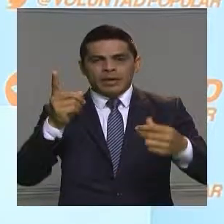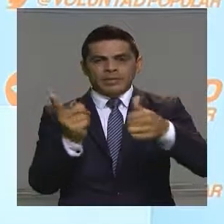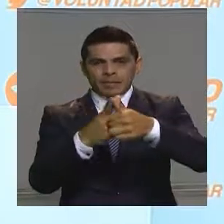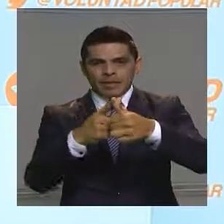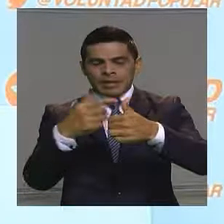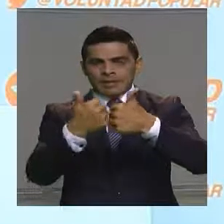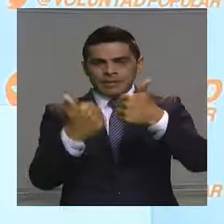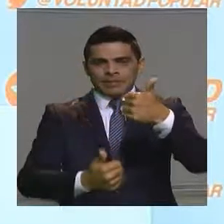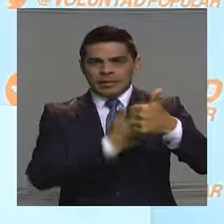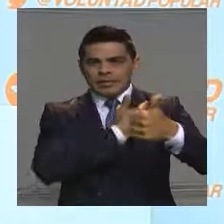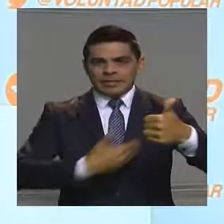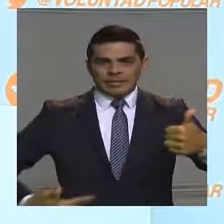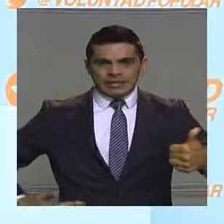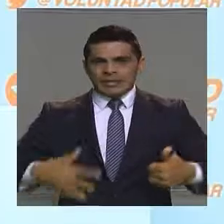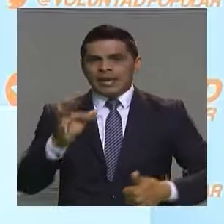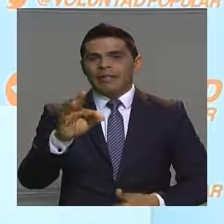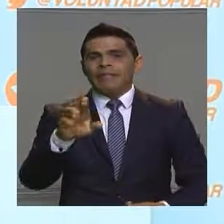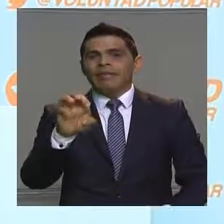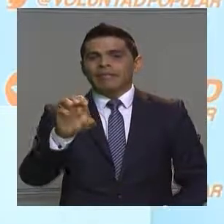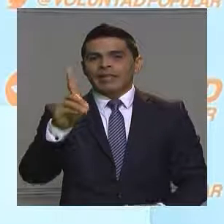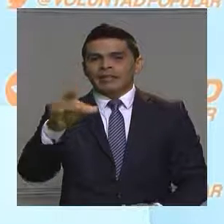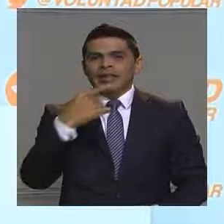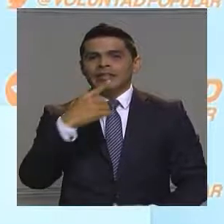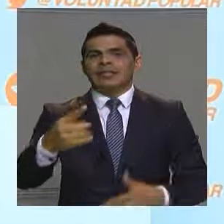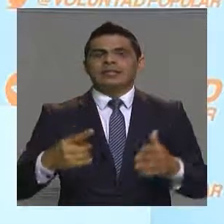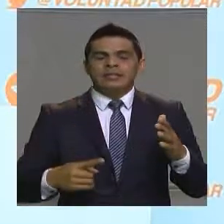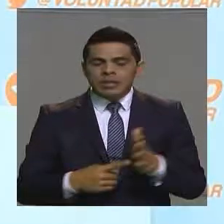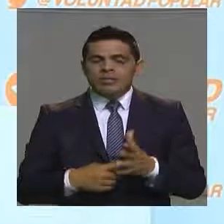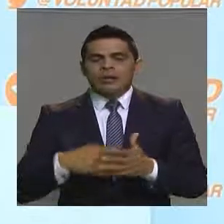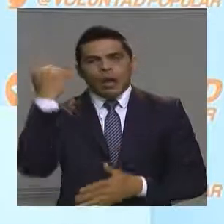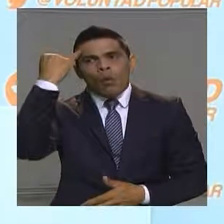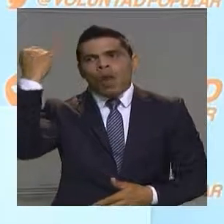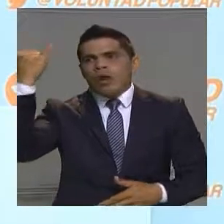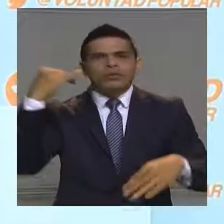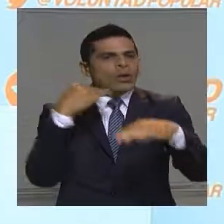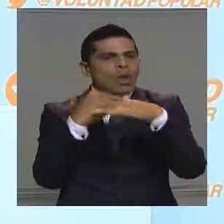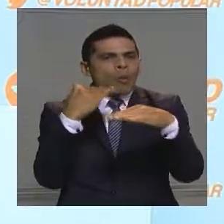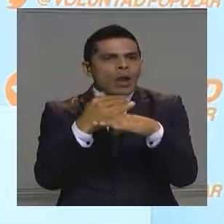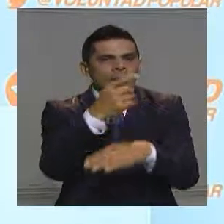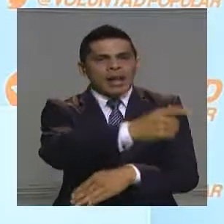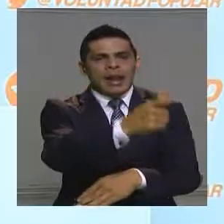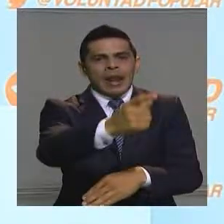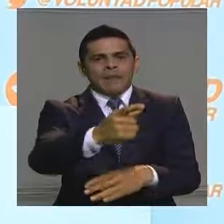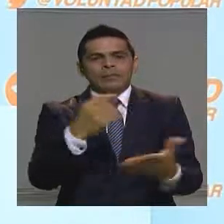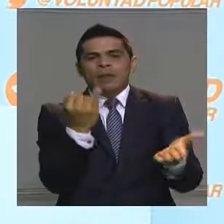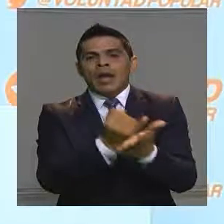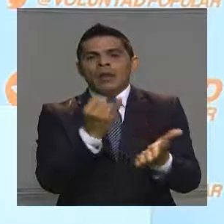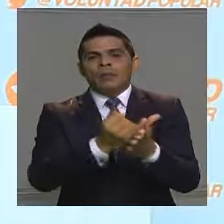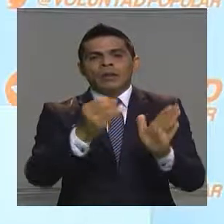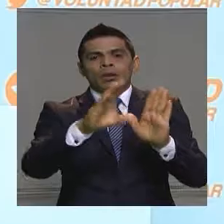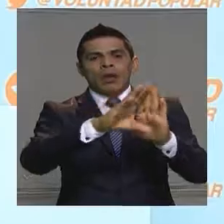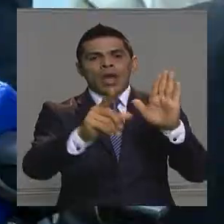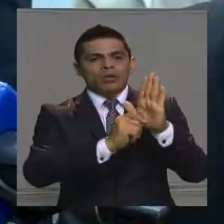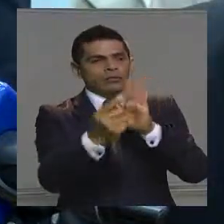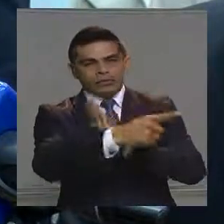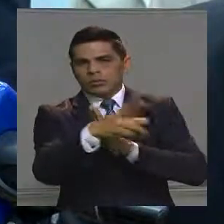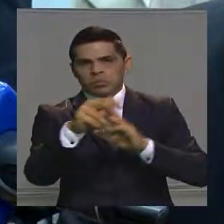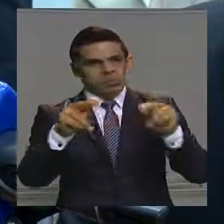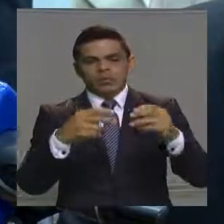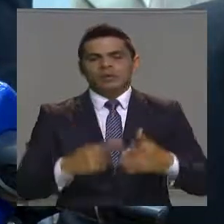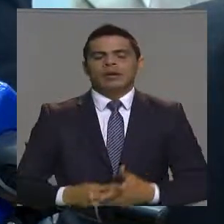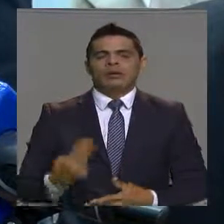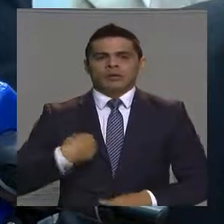la Asamblea Nacional, Freddy Guevara, afirmó que sería una ilusión pensar que quienes ostentan el poder van a cumplir con la Constitución. No